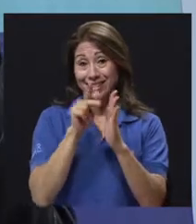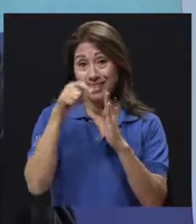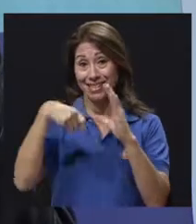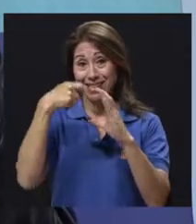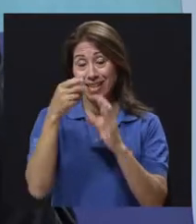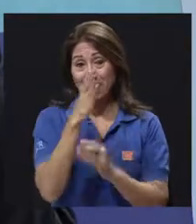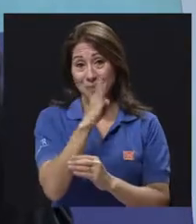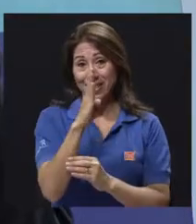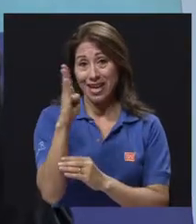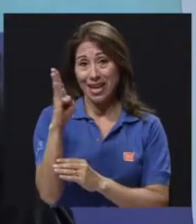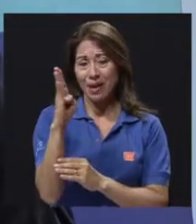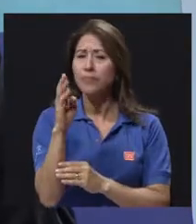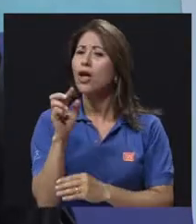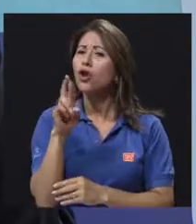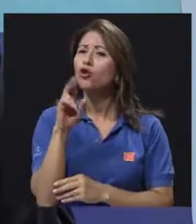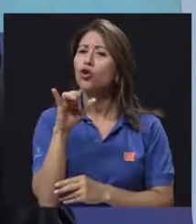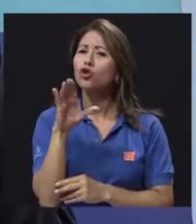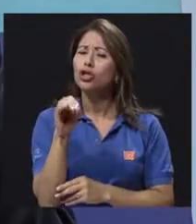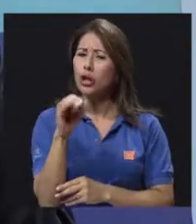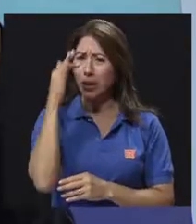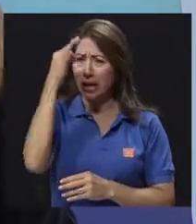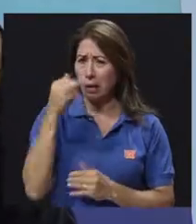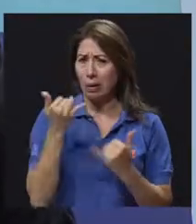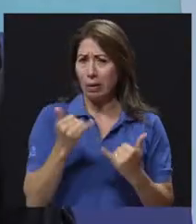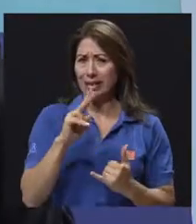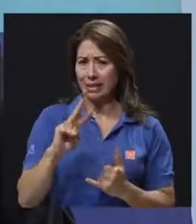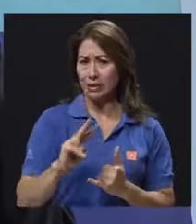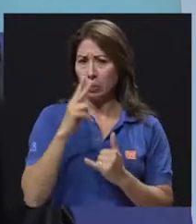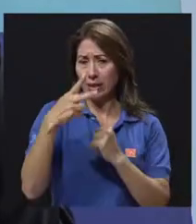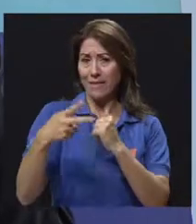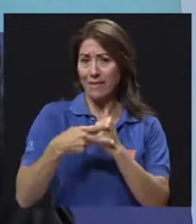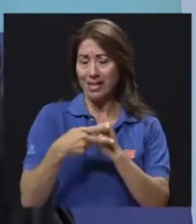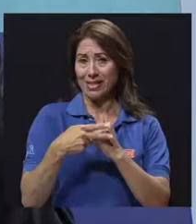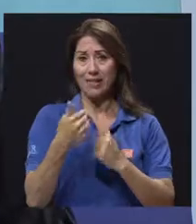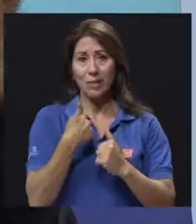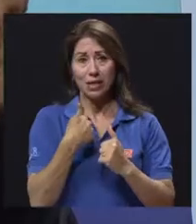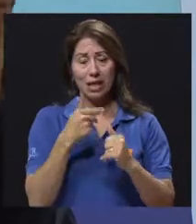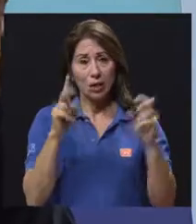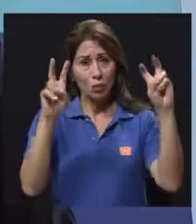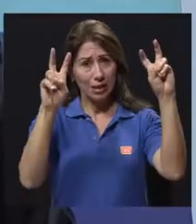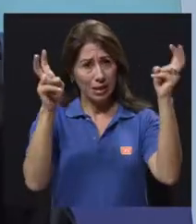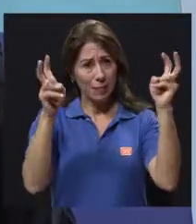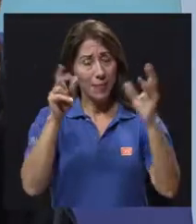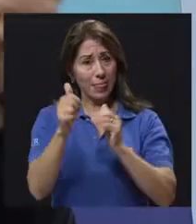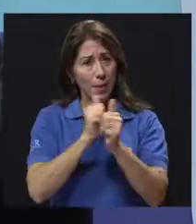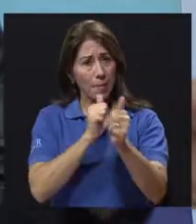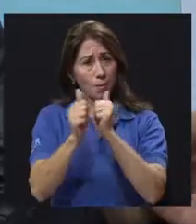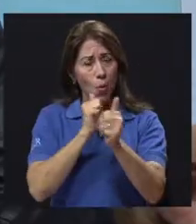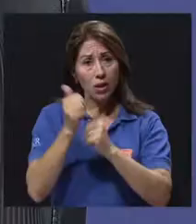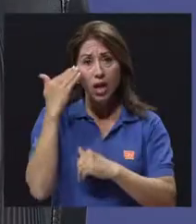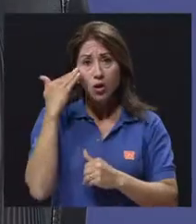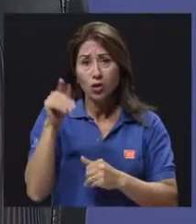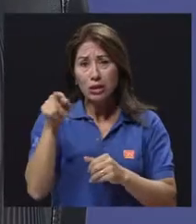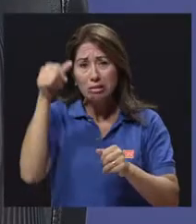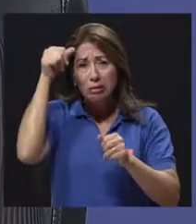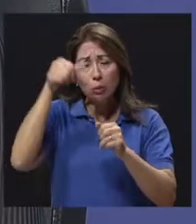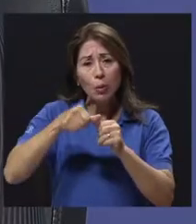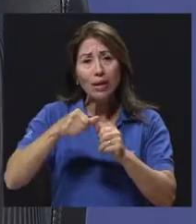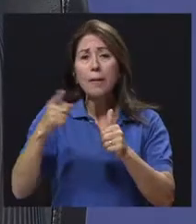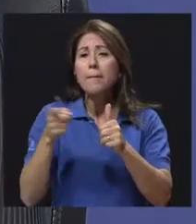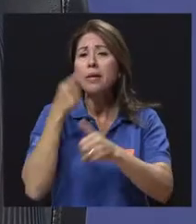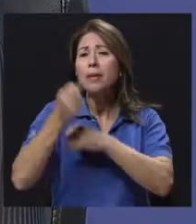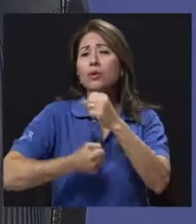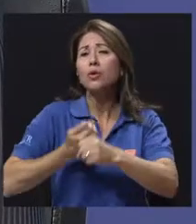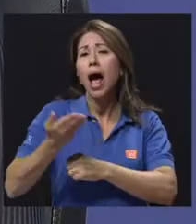vez que vamos a tener una película, un documental sobre deporte. No sé si recordás que en los